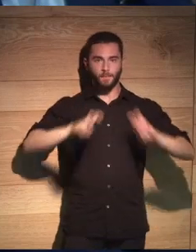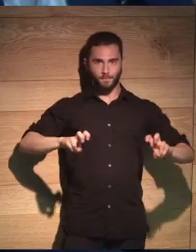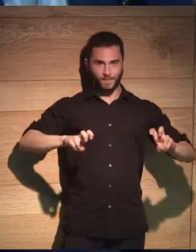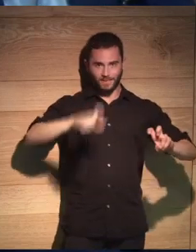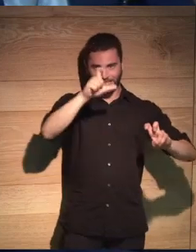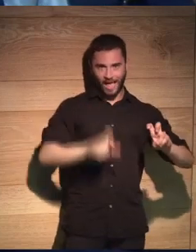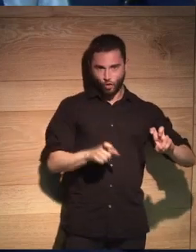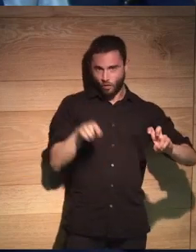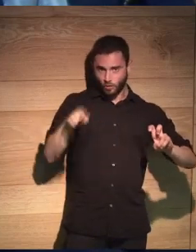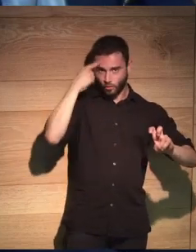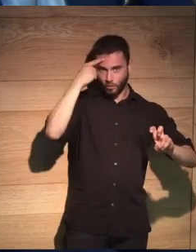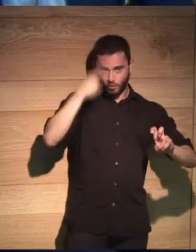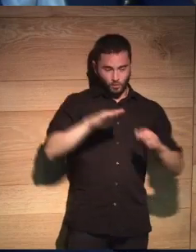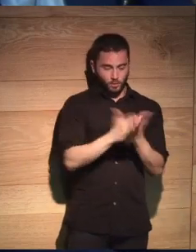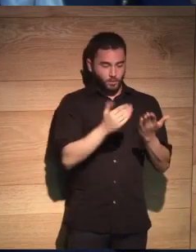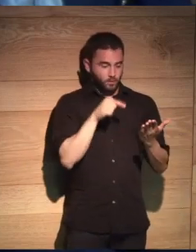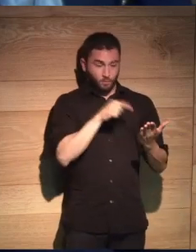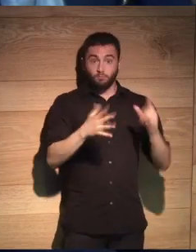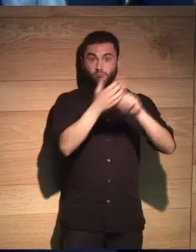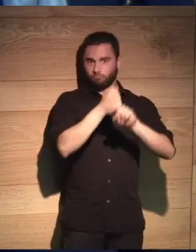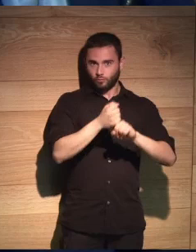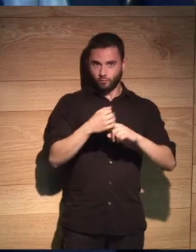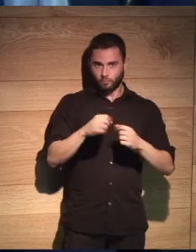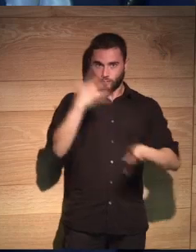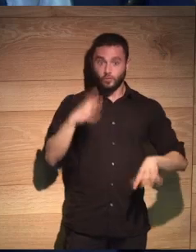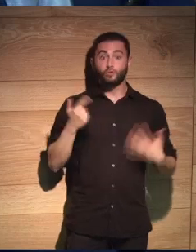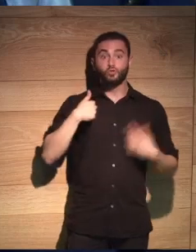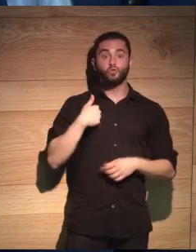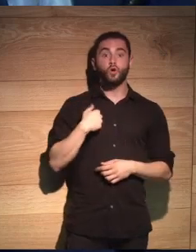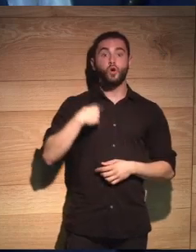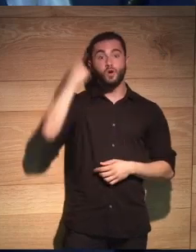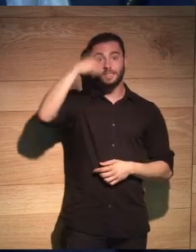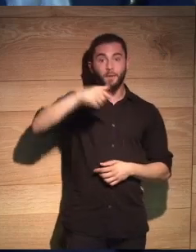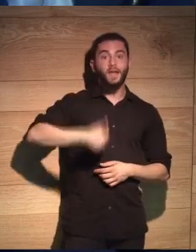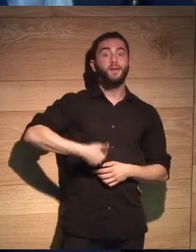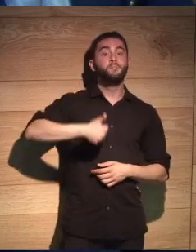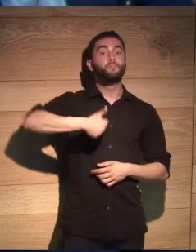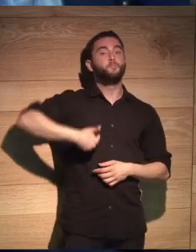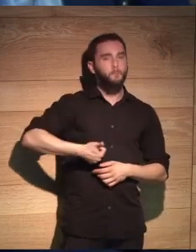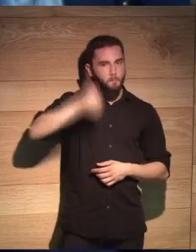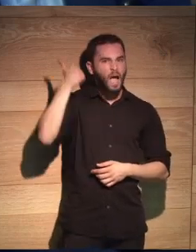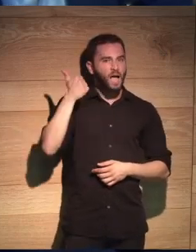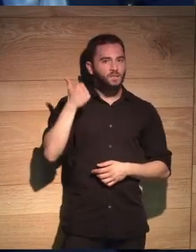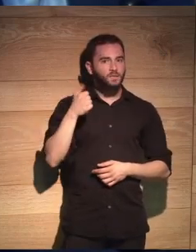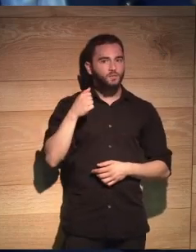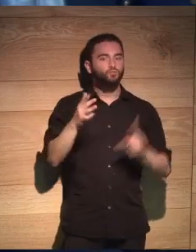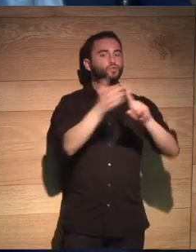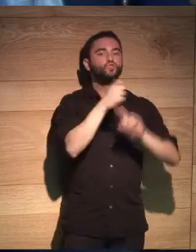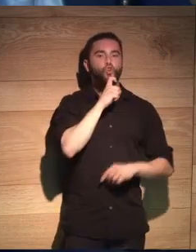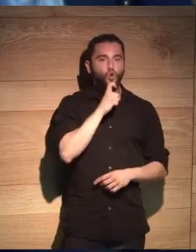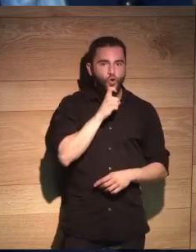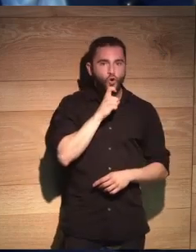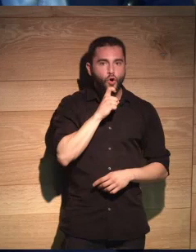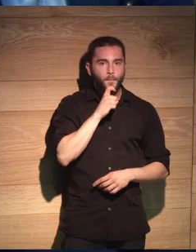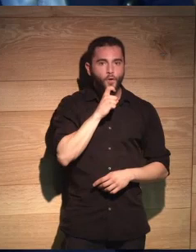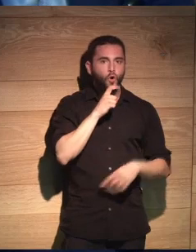de descubrir este manuscrito. Y entonces quería saber un poco más cómo llegaste a ese momento, cuánto